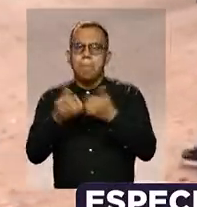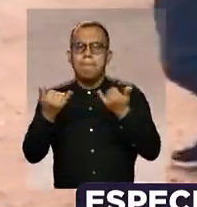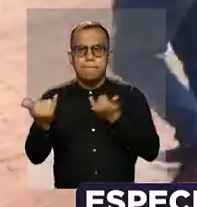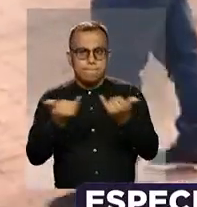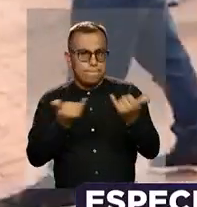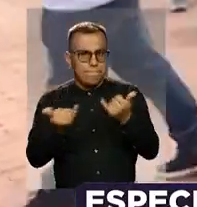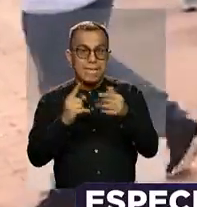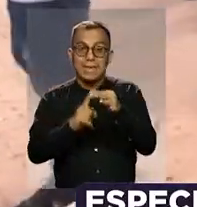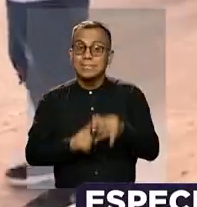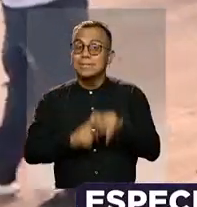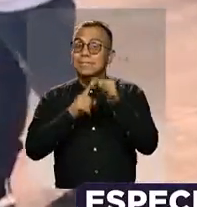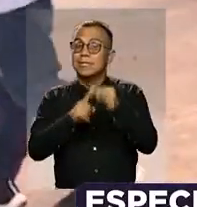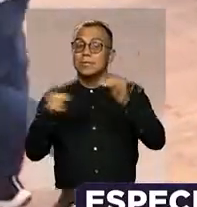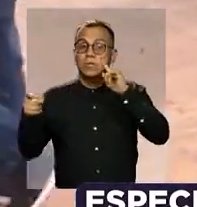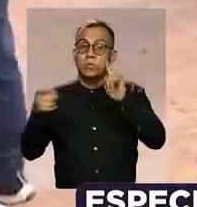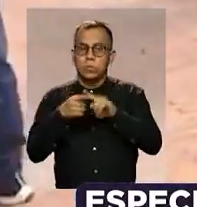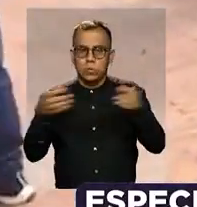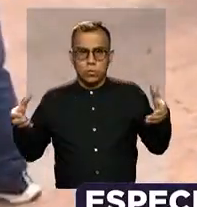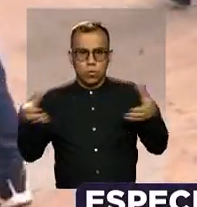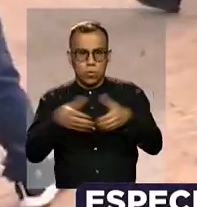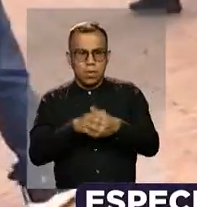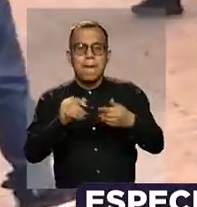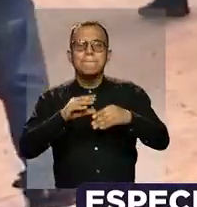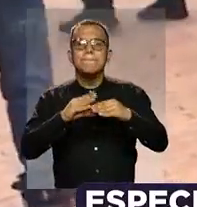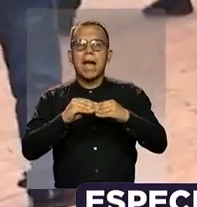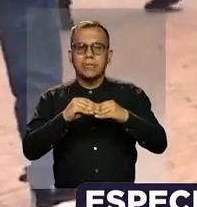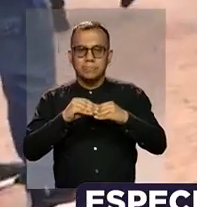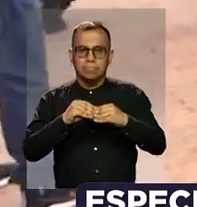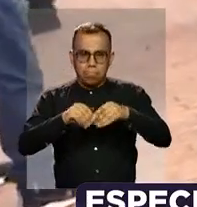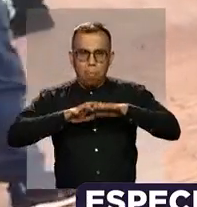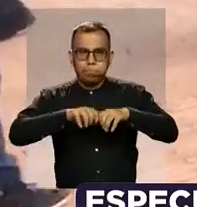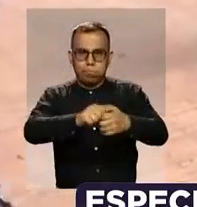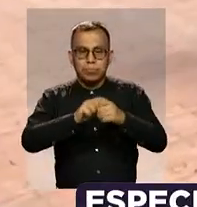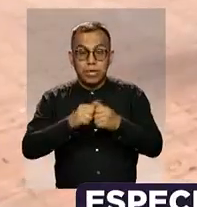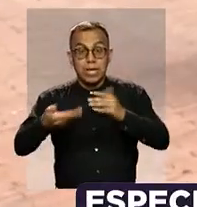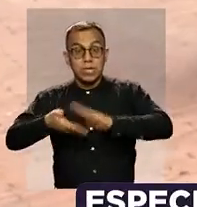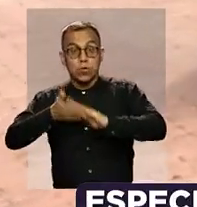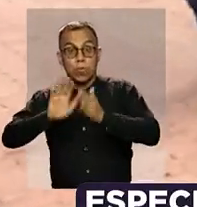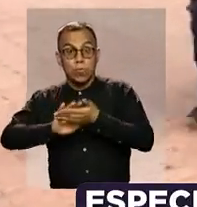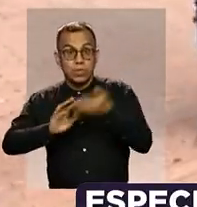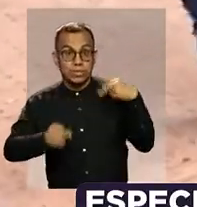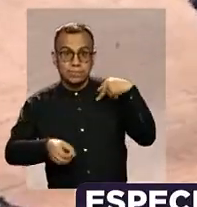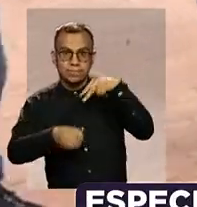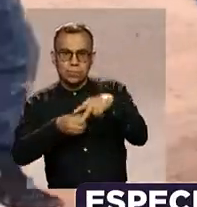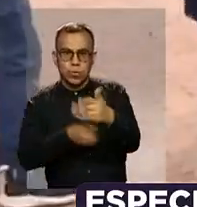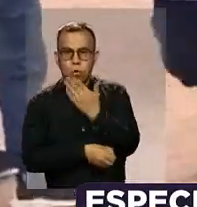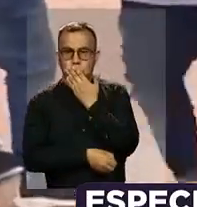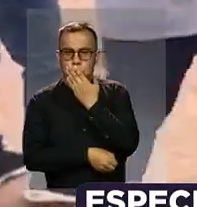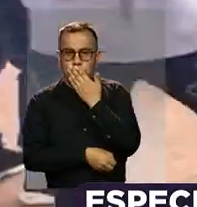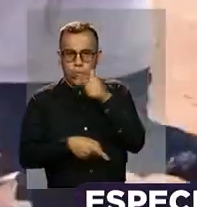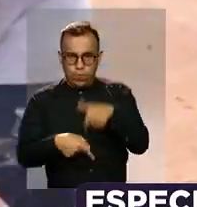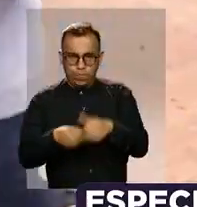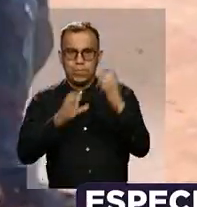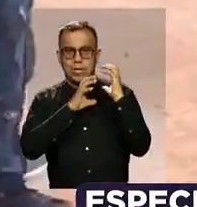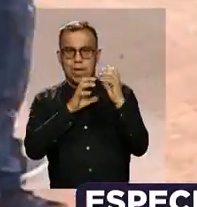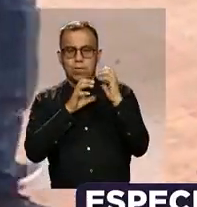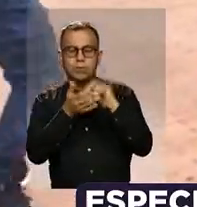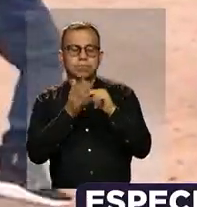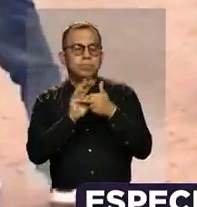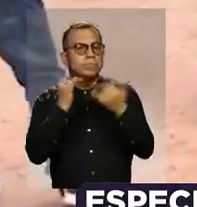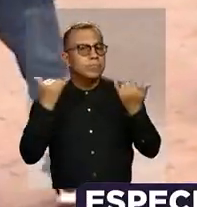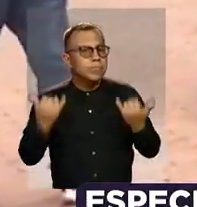movilizándose, en especial el gremio de los panaderos y también el pueblo indígena del Cauca. Y precisamente en esta oportunidad me